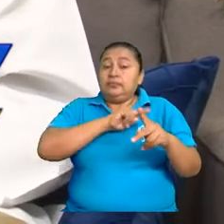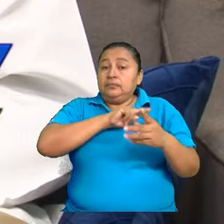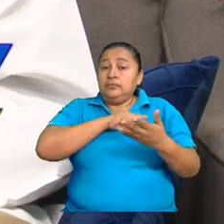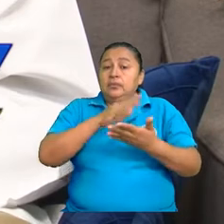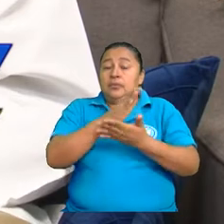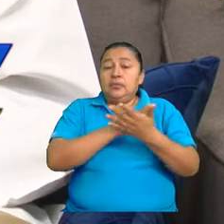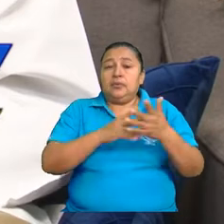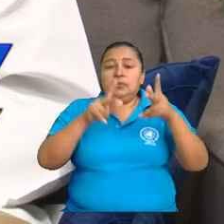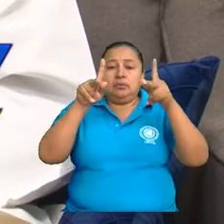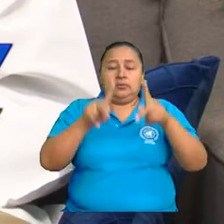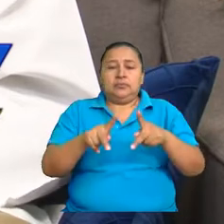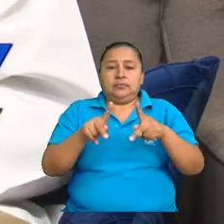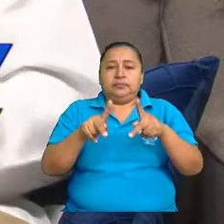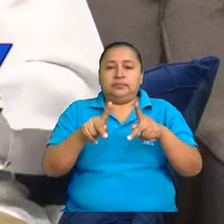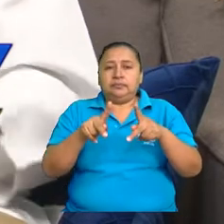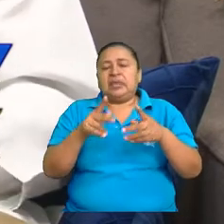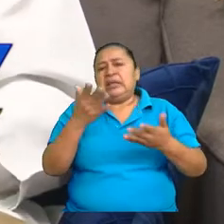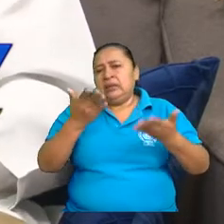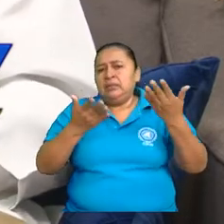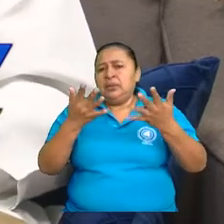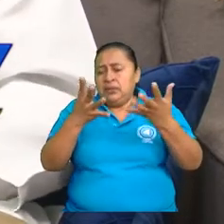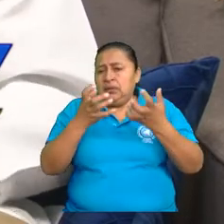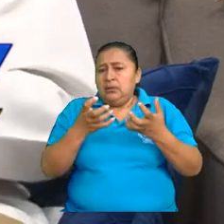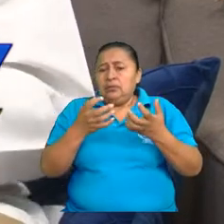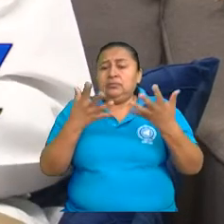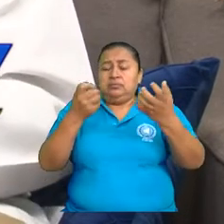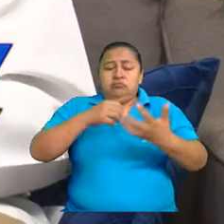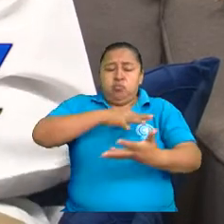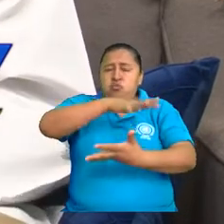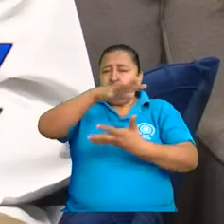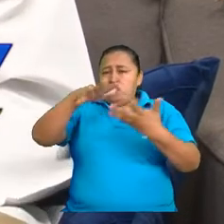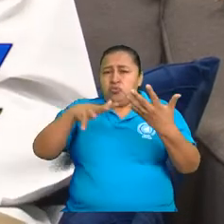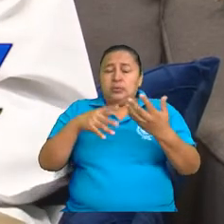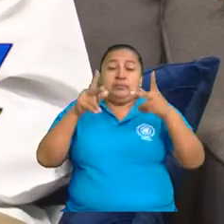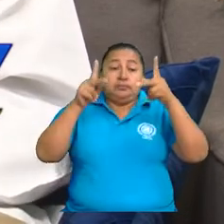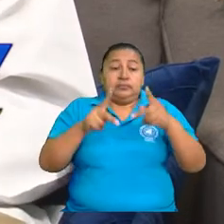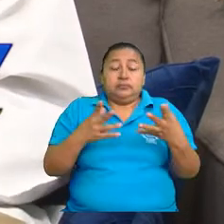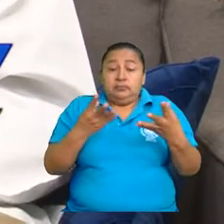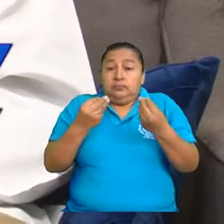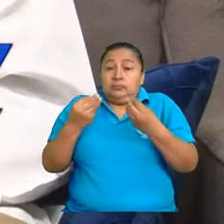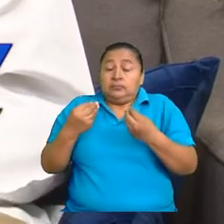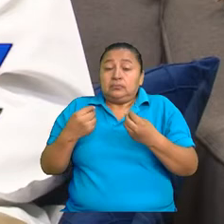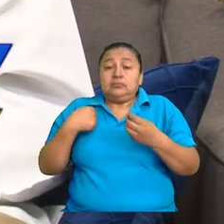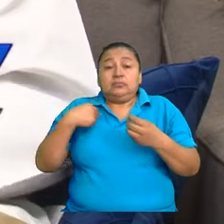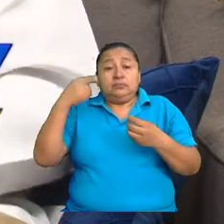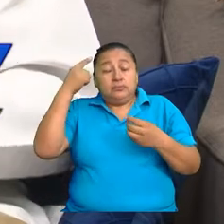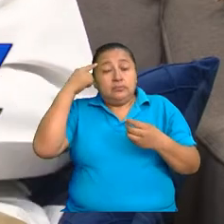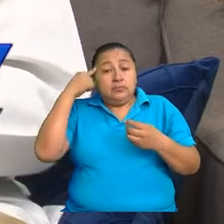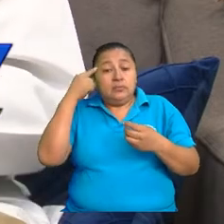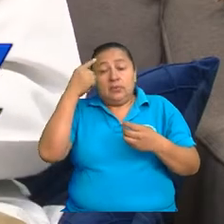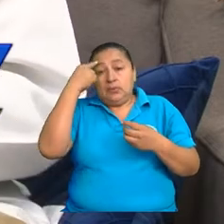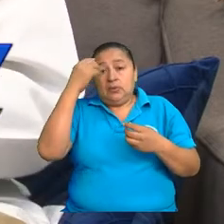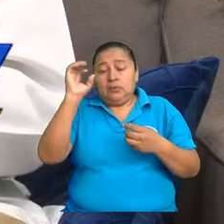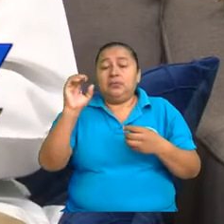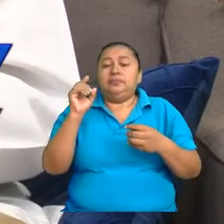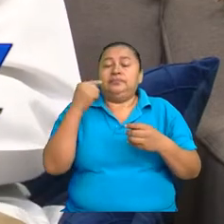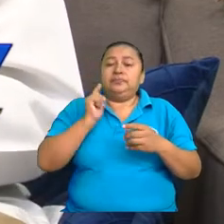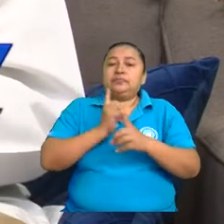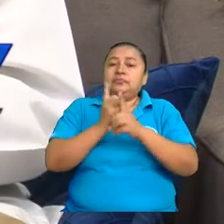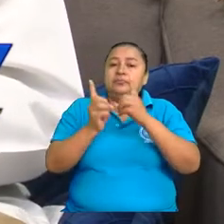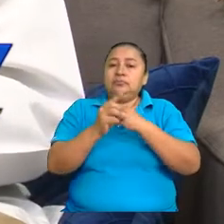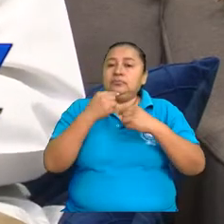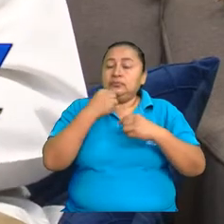que quisieran que se genere el caos, se genere el temor, y yo creo que es una de las cosas que nosotros tenemos y